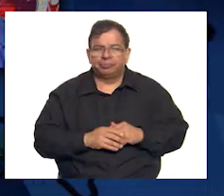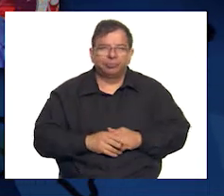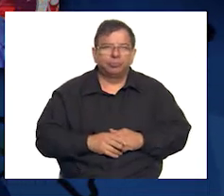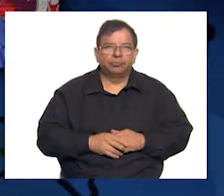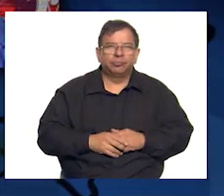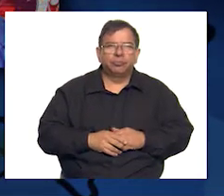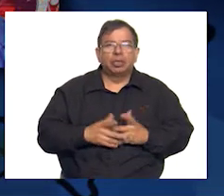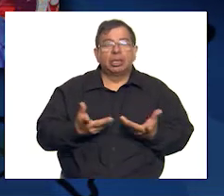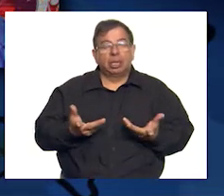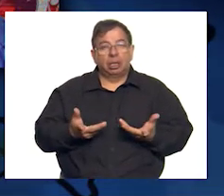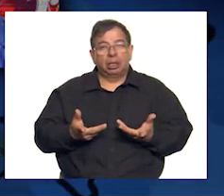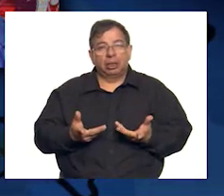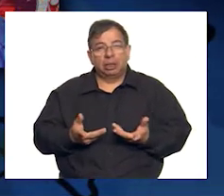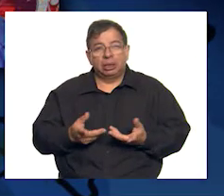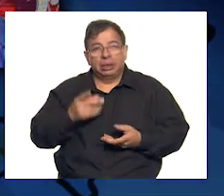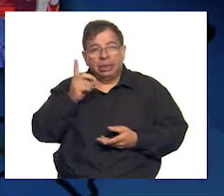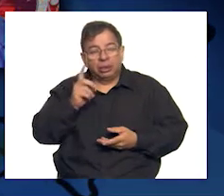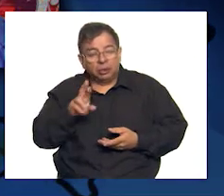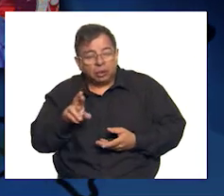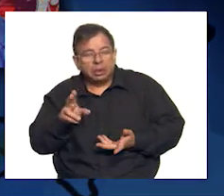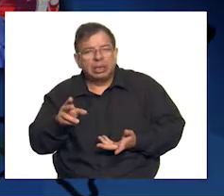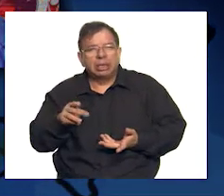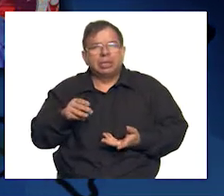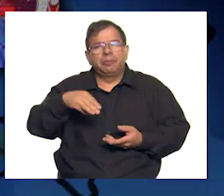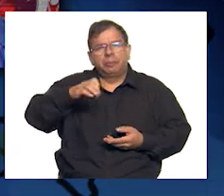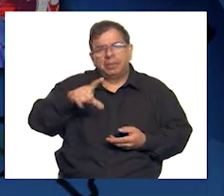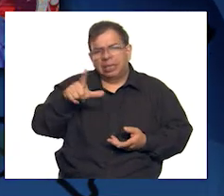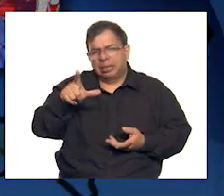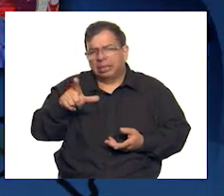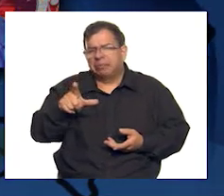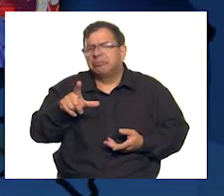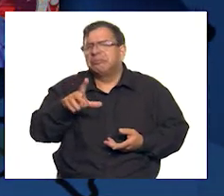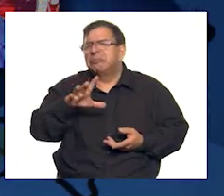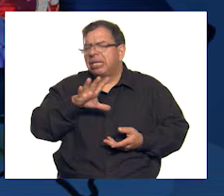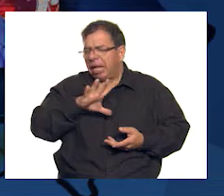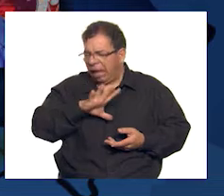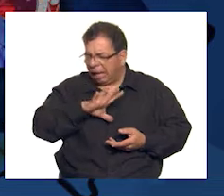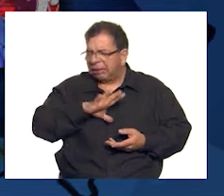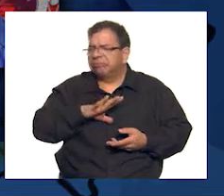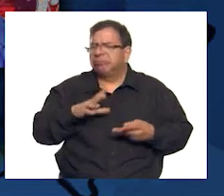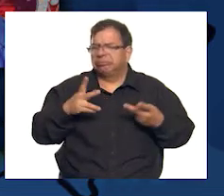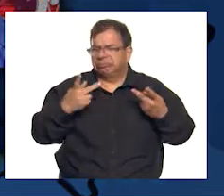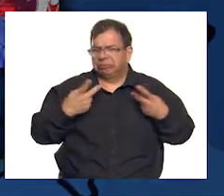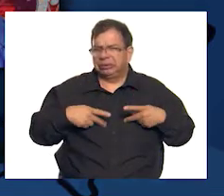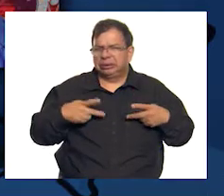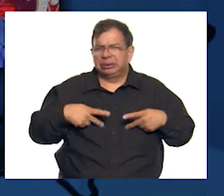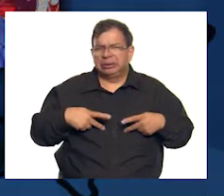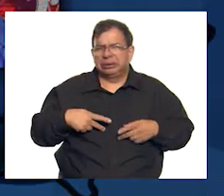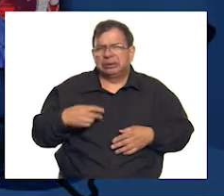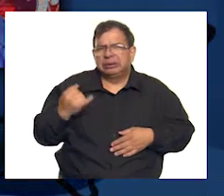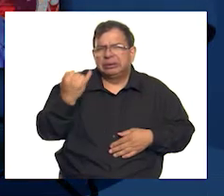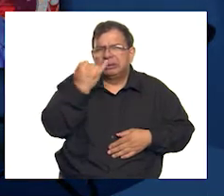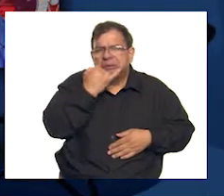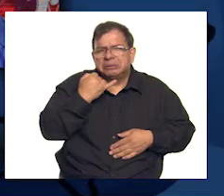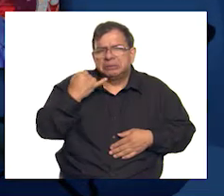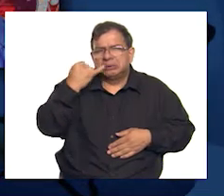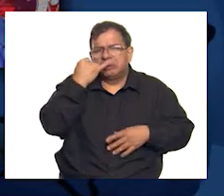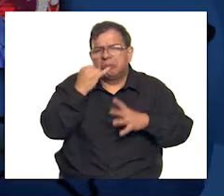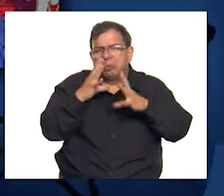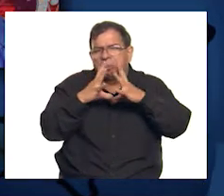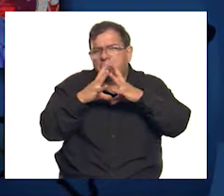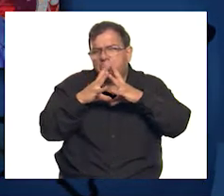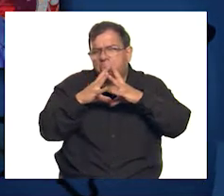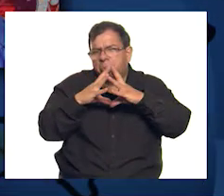su parte, el doctor Miguel León Portilla expone: hay por supuesto personas que consideran que la muerte de esas lenguas,